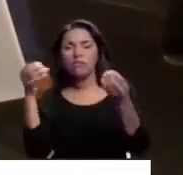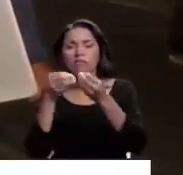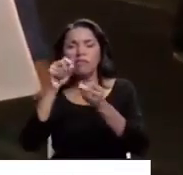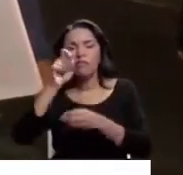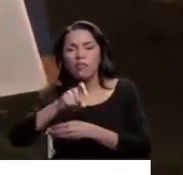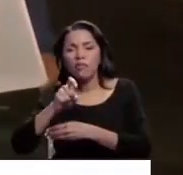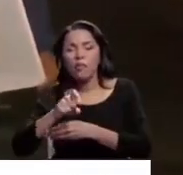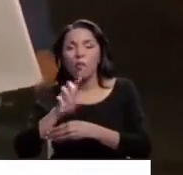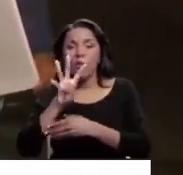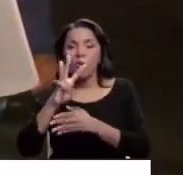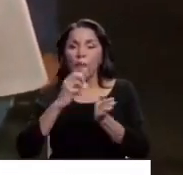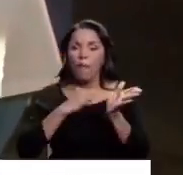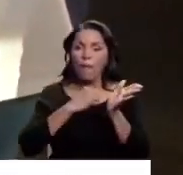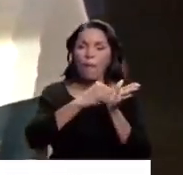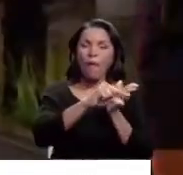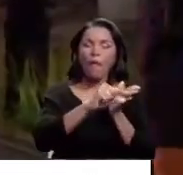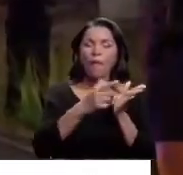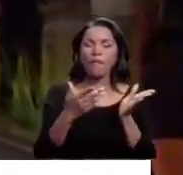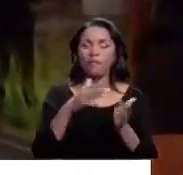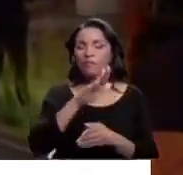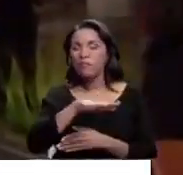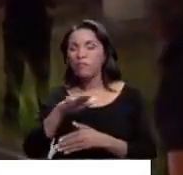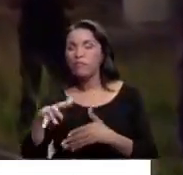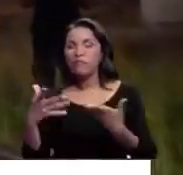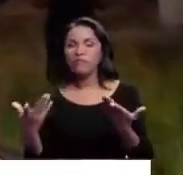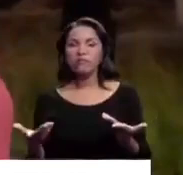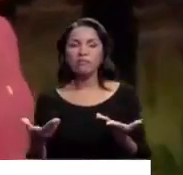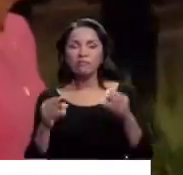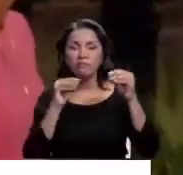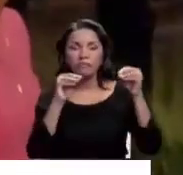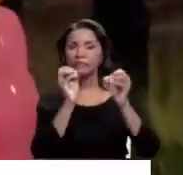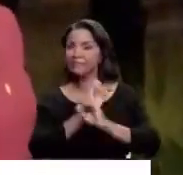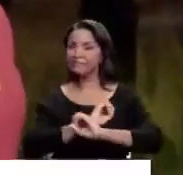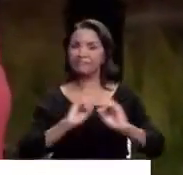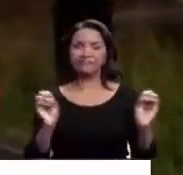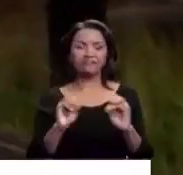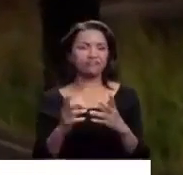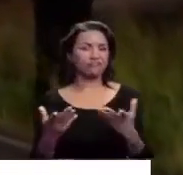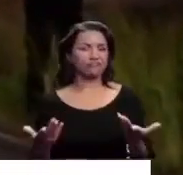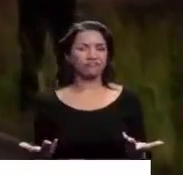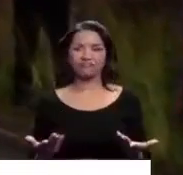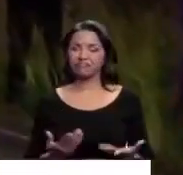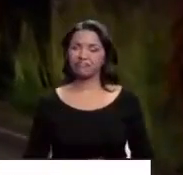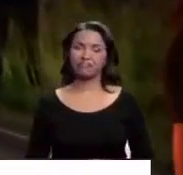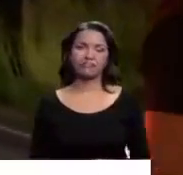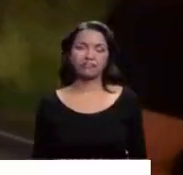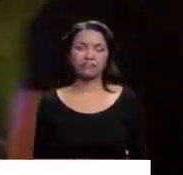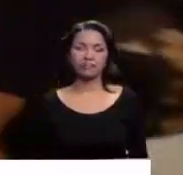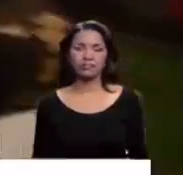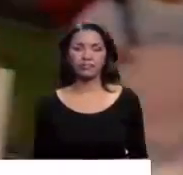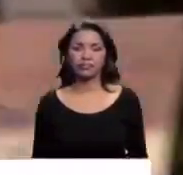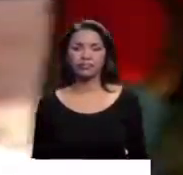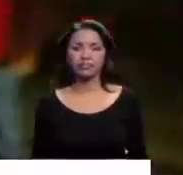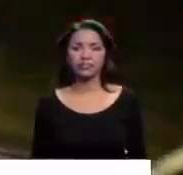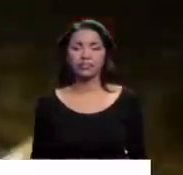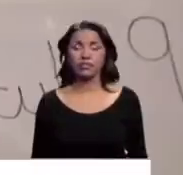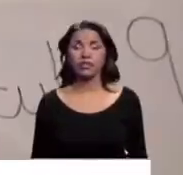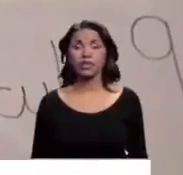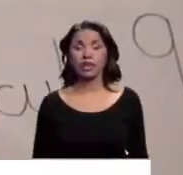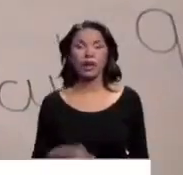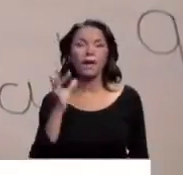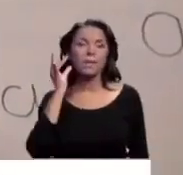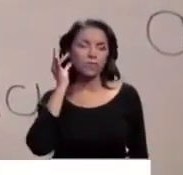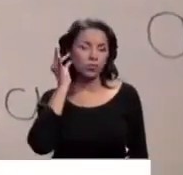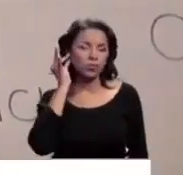este es la cuarta semana que los estudiantes no reciben clase en este Centro Educativo la escuela